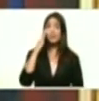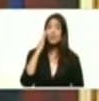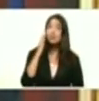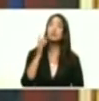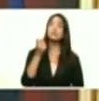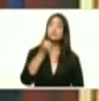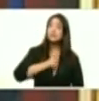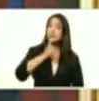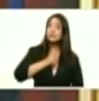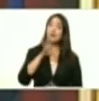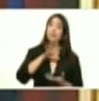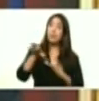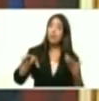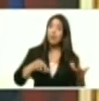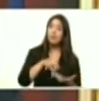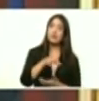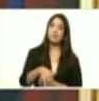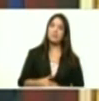dificultades